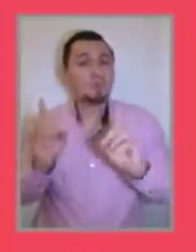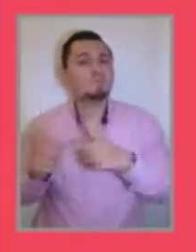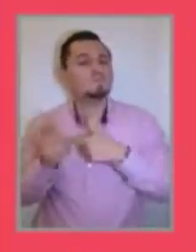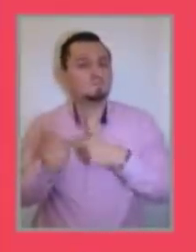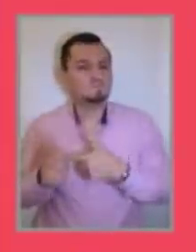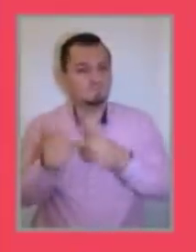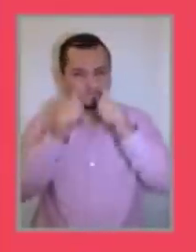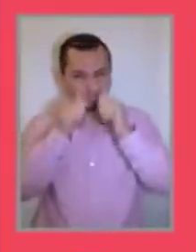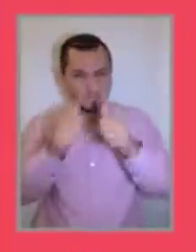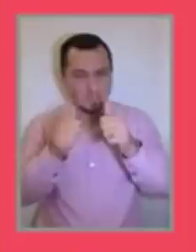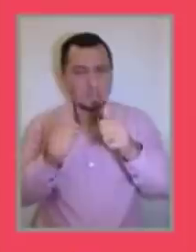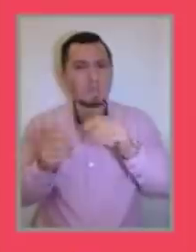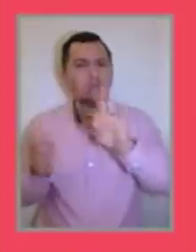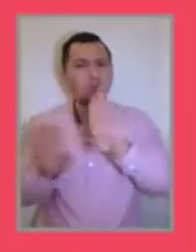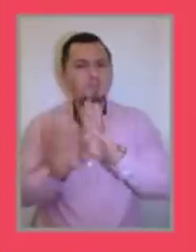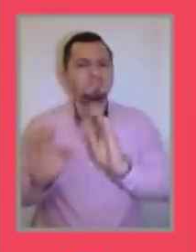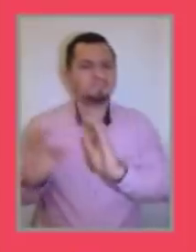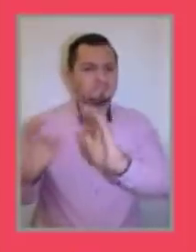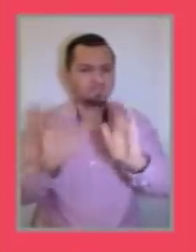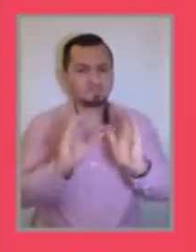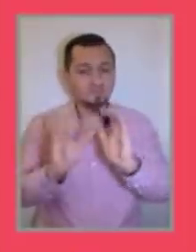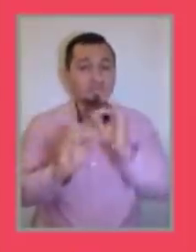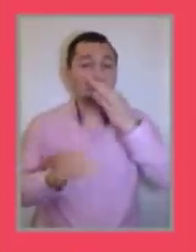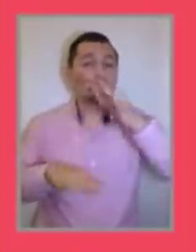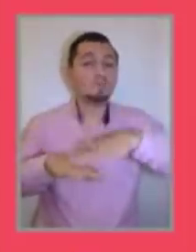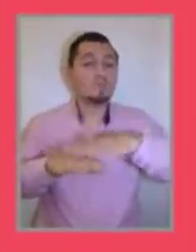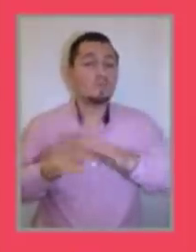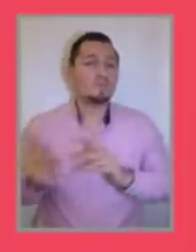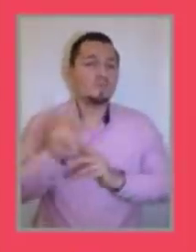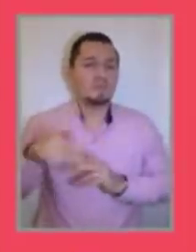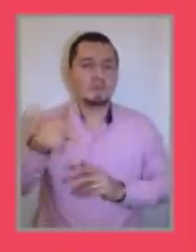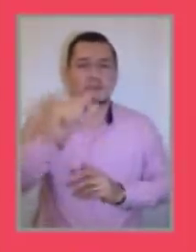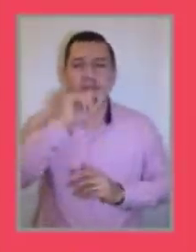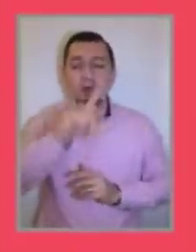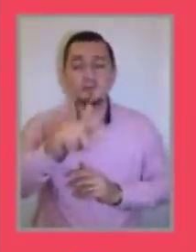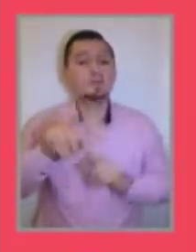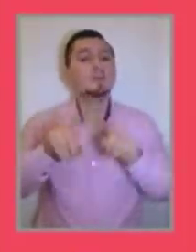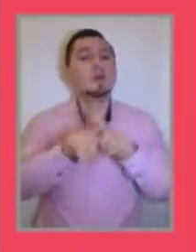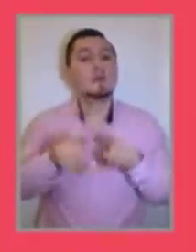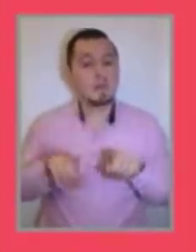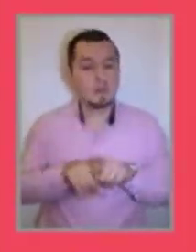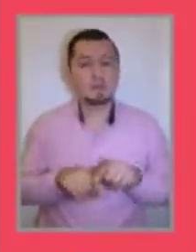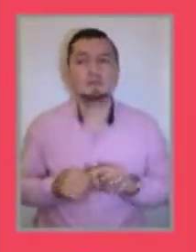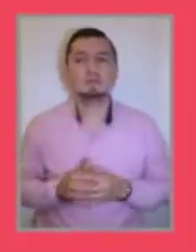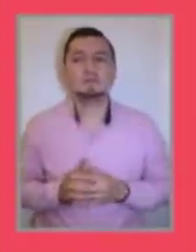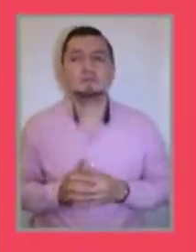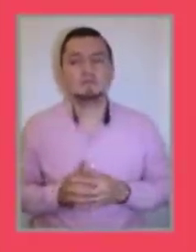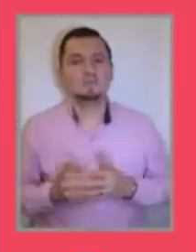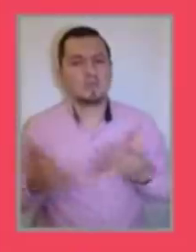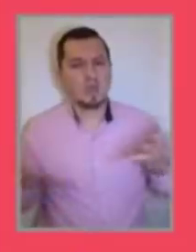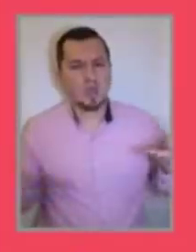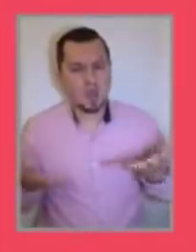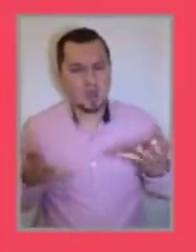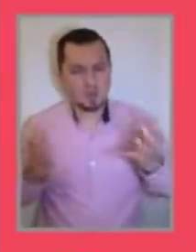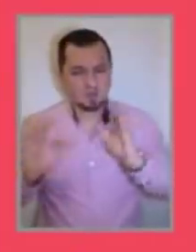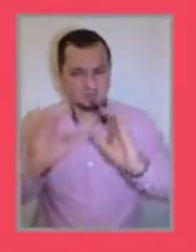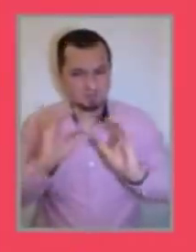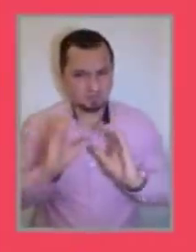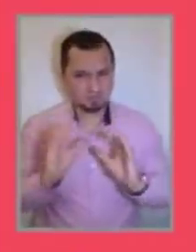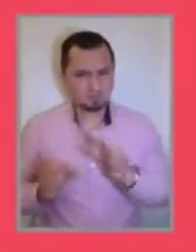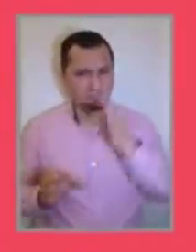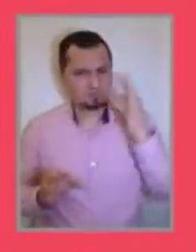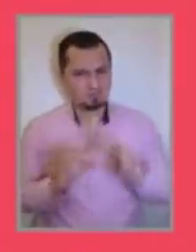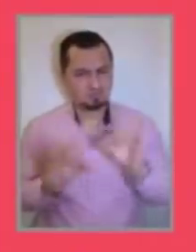alcance y vamos a mantener informado al pueblo de Jalisco, y también lo digo, lo hicimos, creo, de la forma